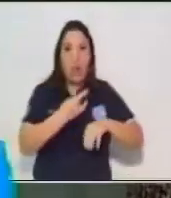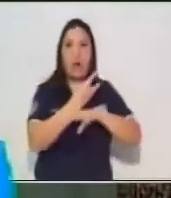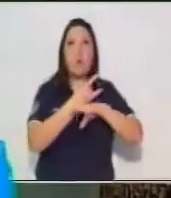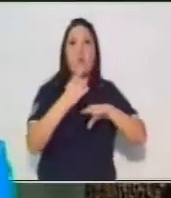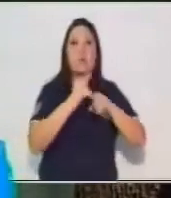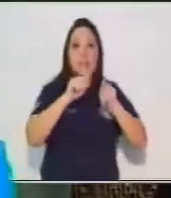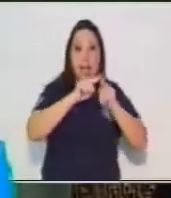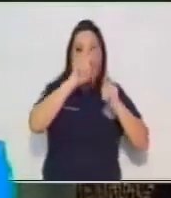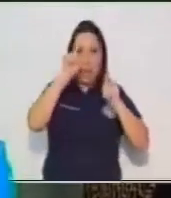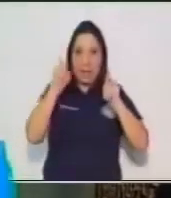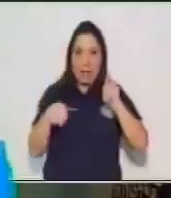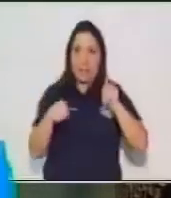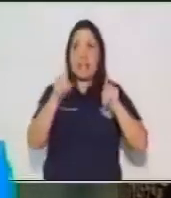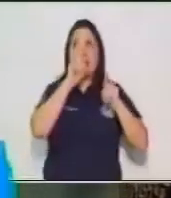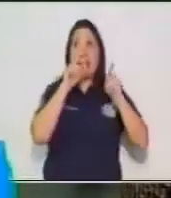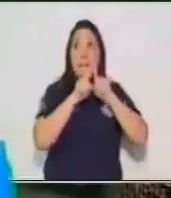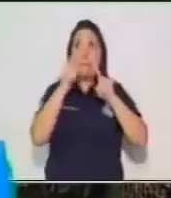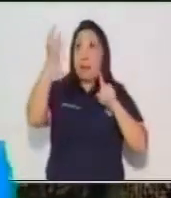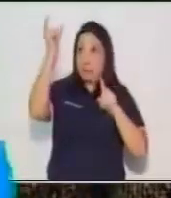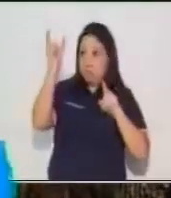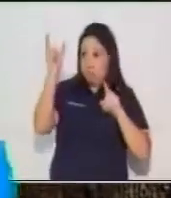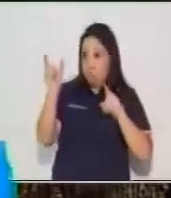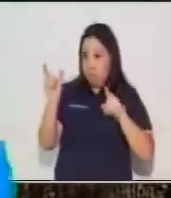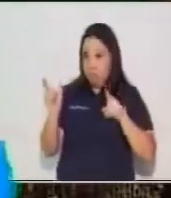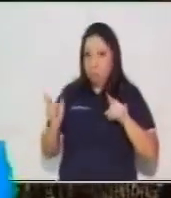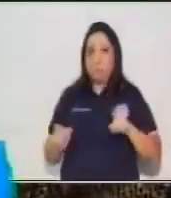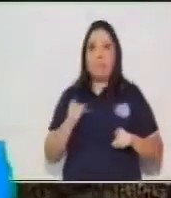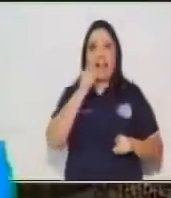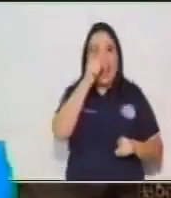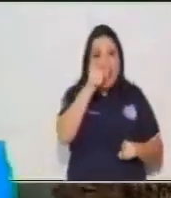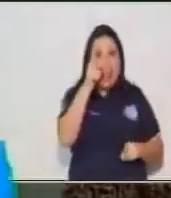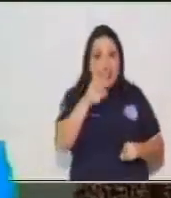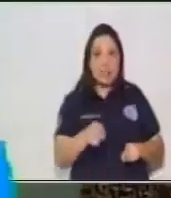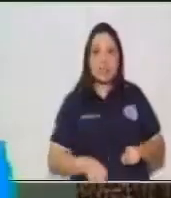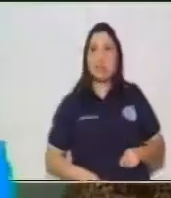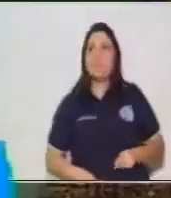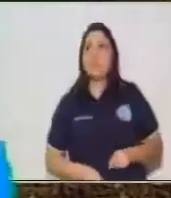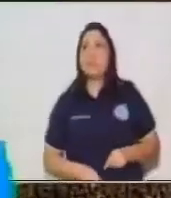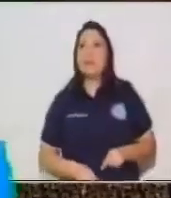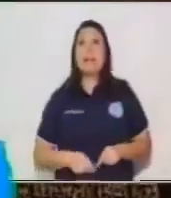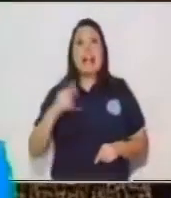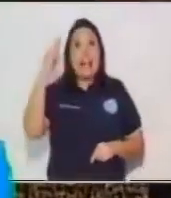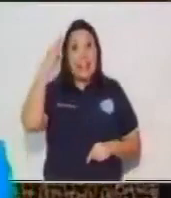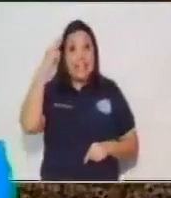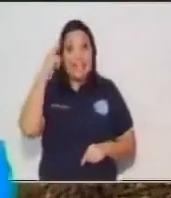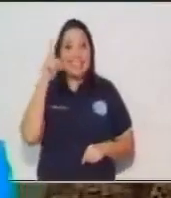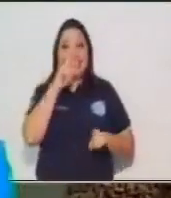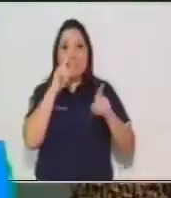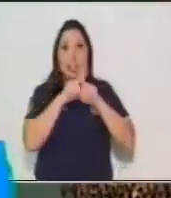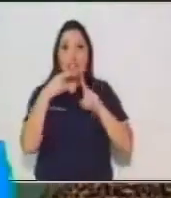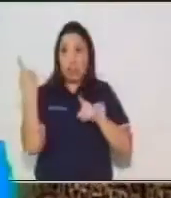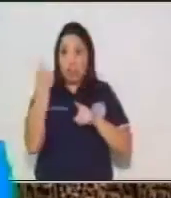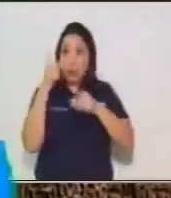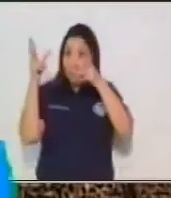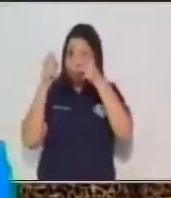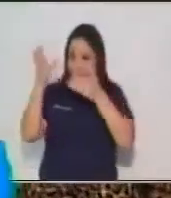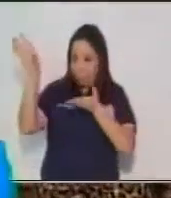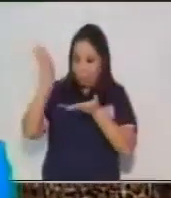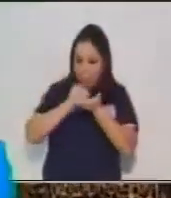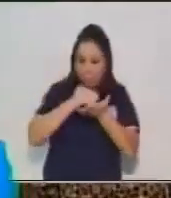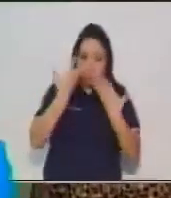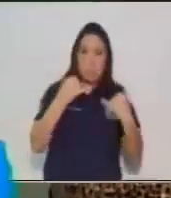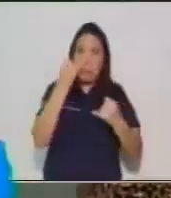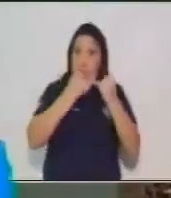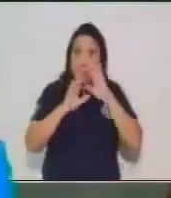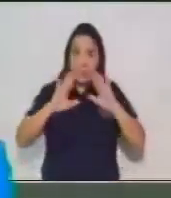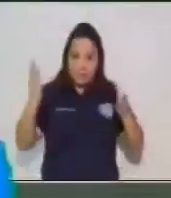y construye estos ángulos. Bien, te recuerdo que debes de guardar todos tus trabajos